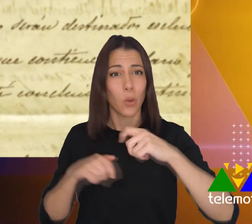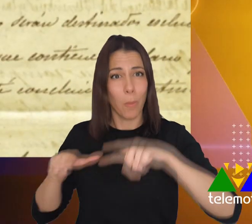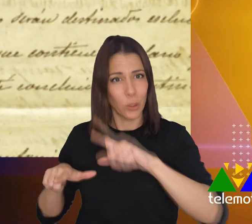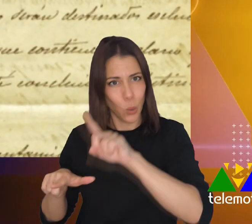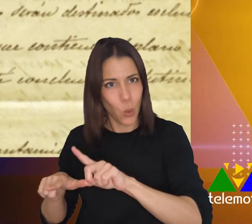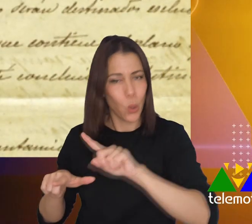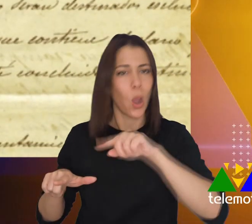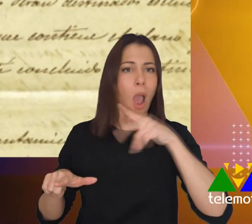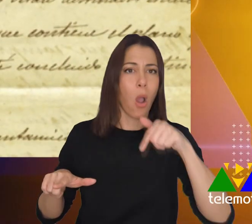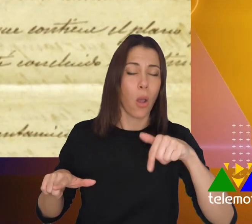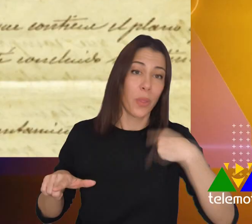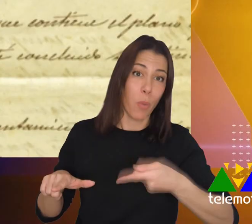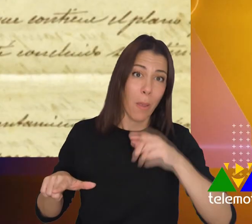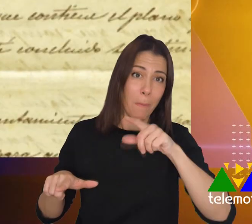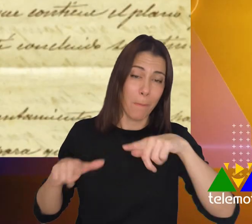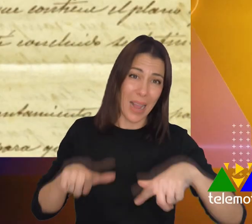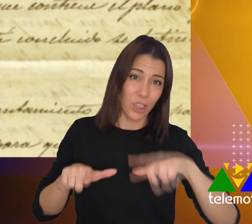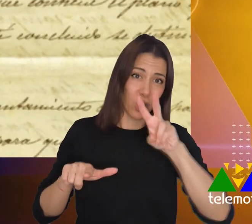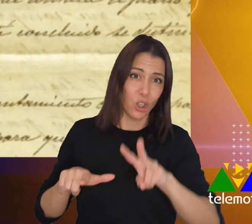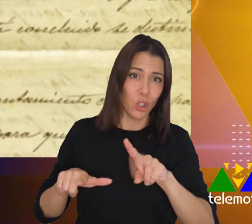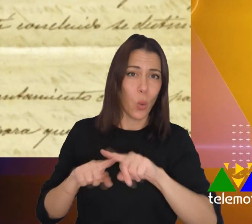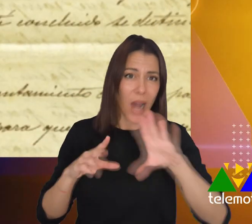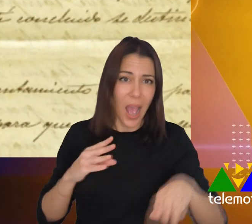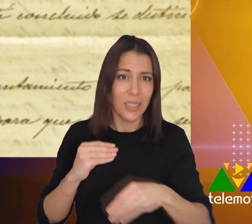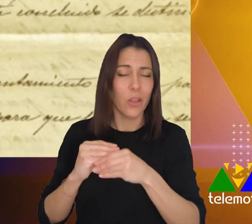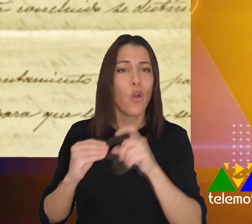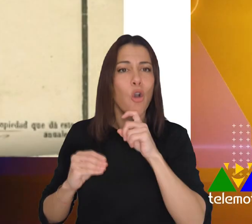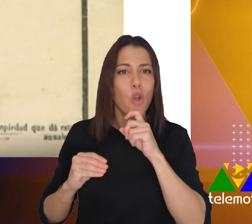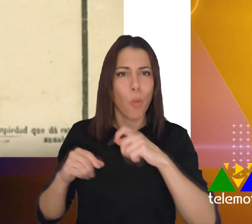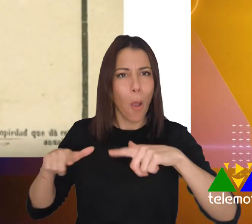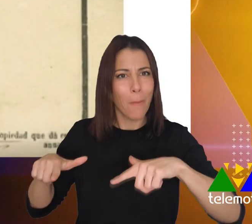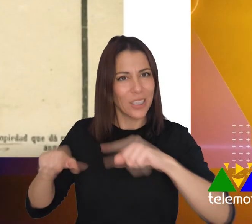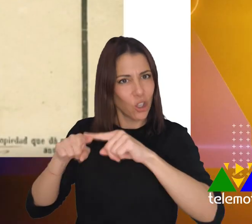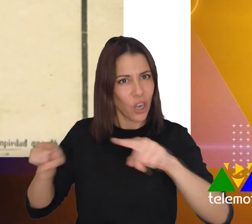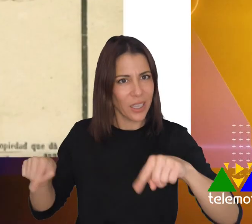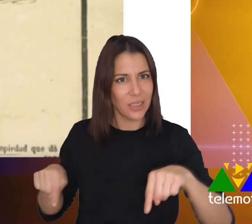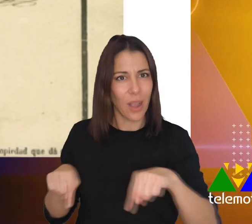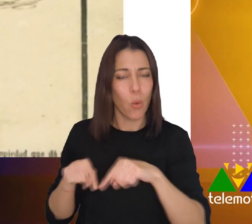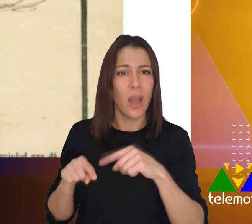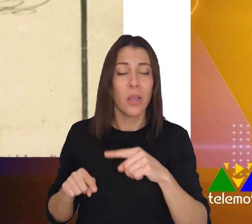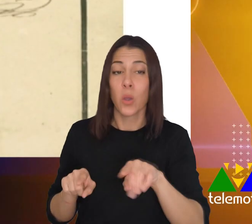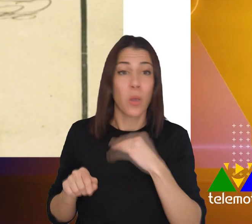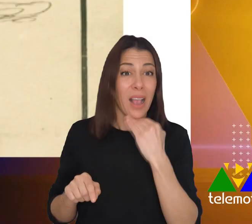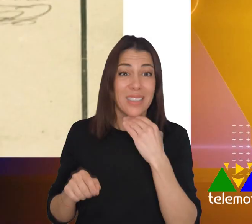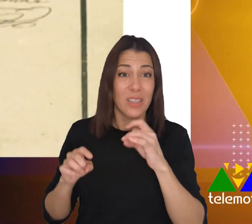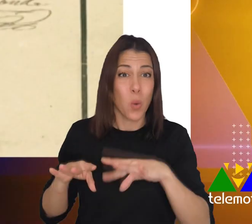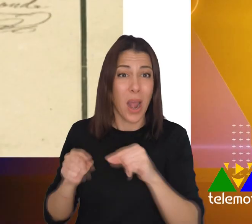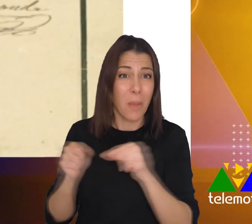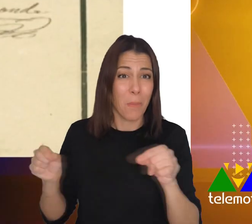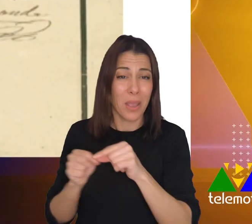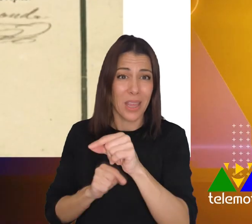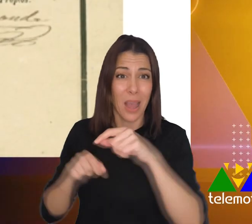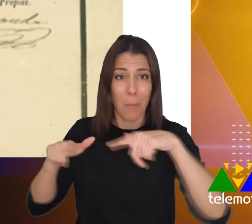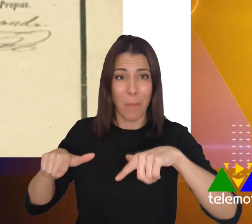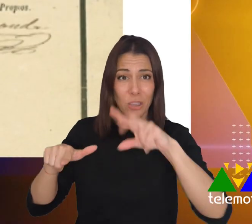2, un añadido, un patio rectangular, pues prácticamente de casi las mismas medidas que el patio 2,